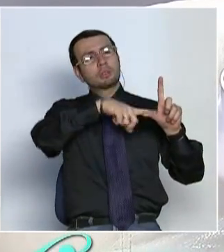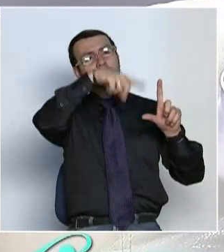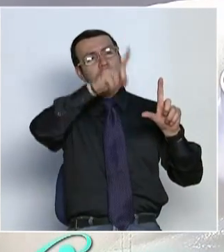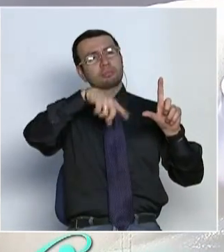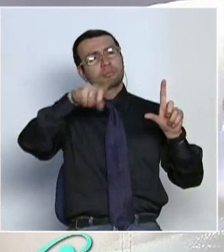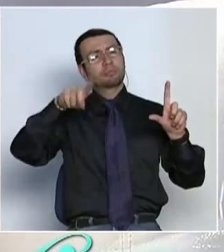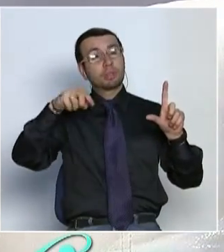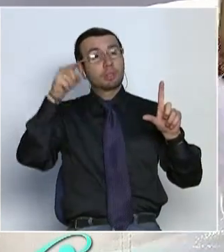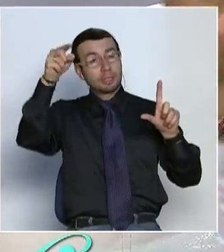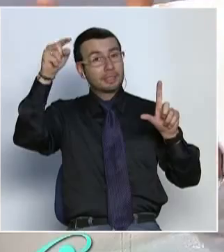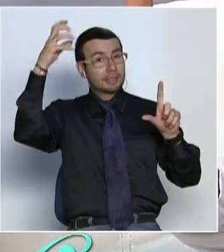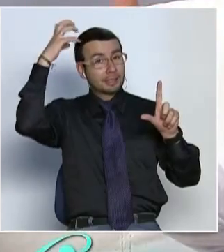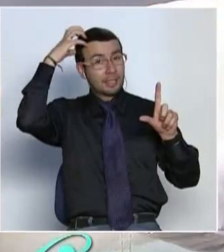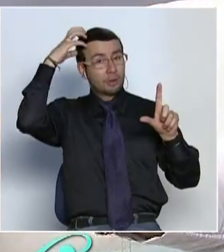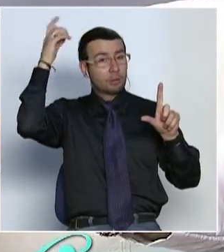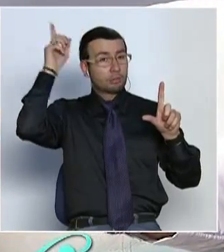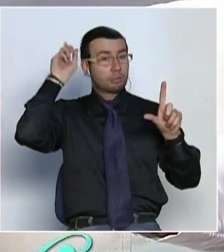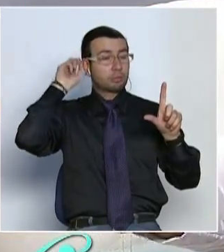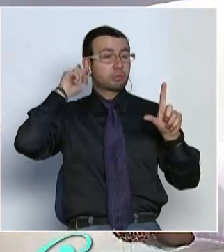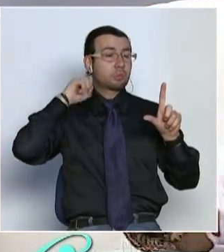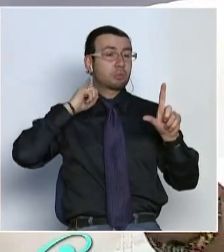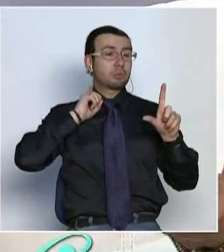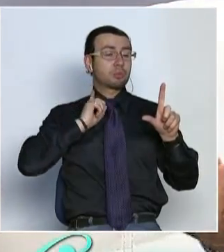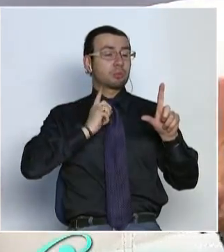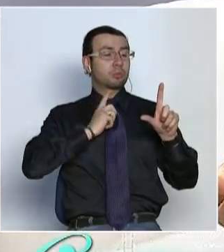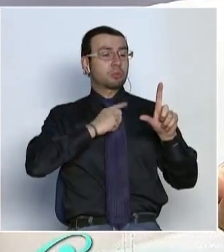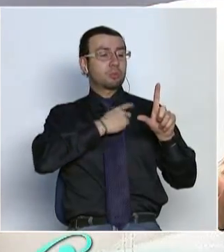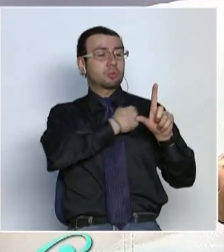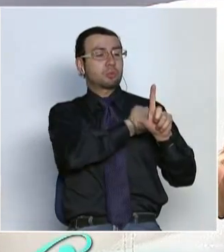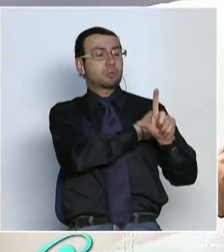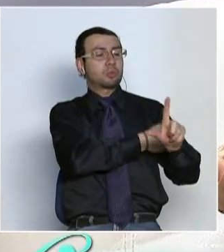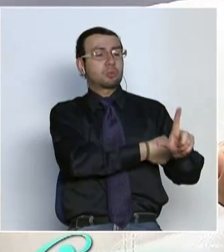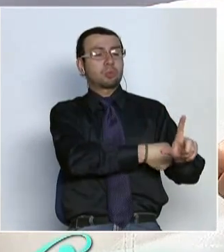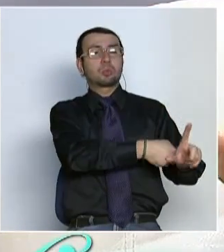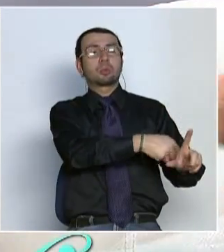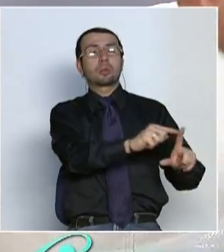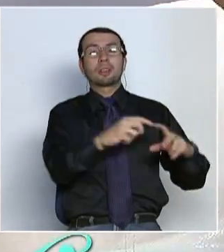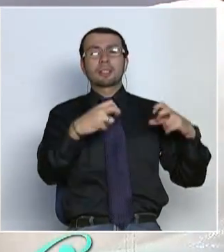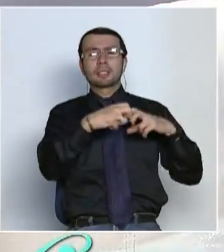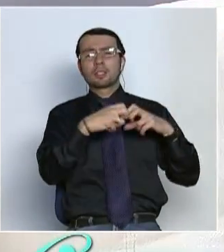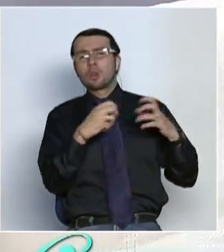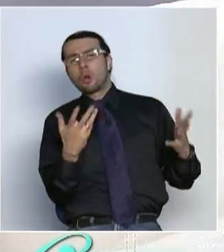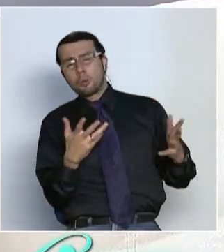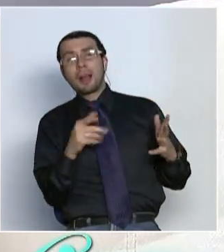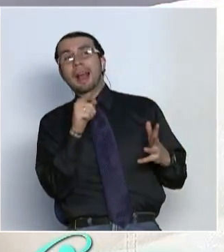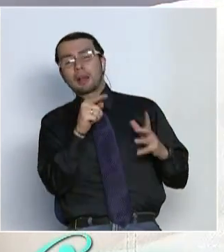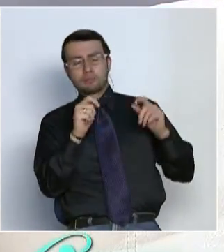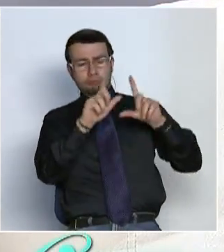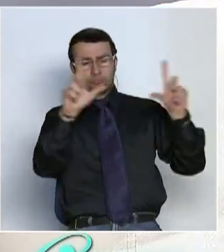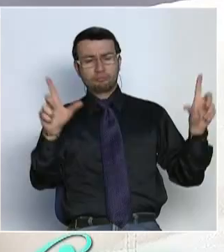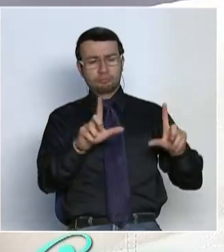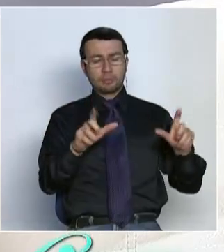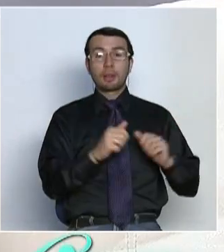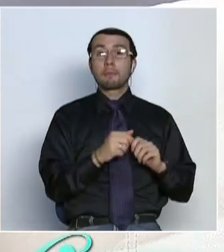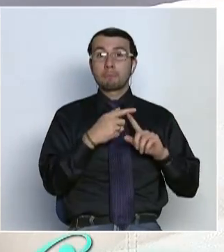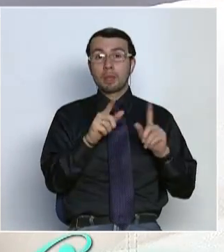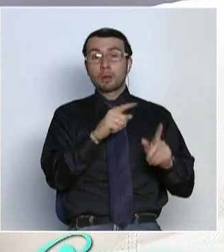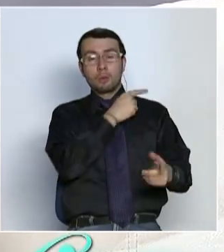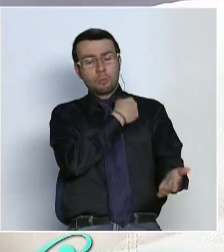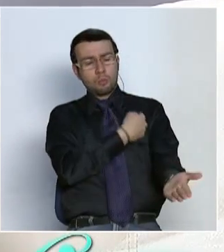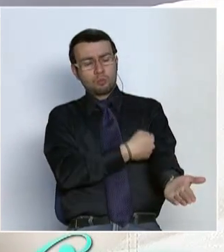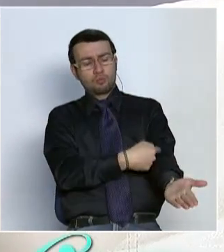del cerebro a la mano, cómo pasa la corriente eléctrica. Pero como aquí queda atascado, aquí está